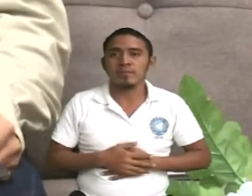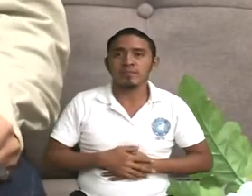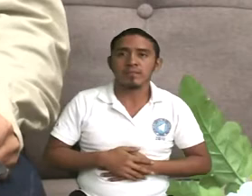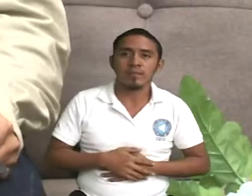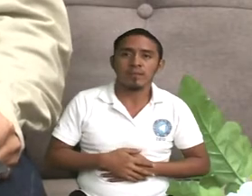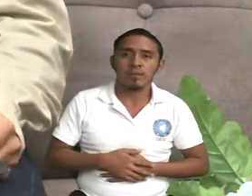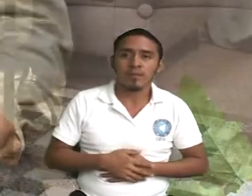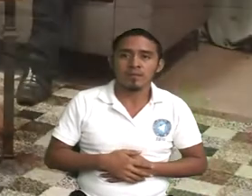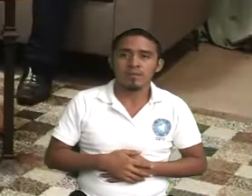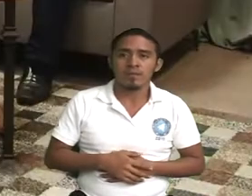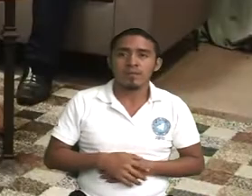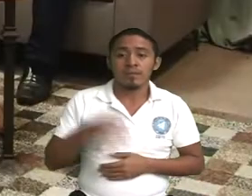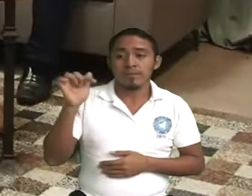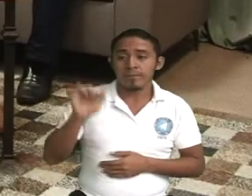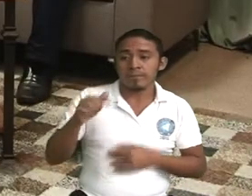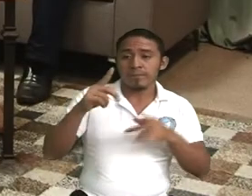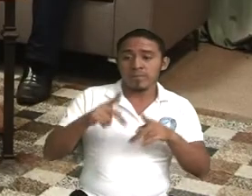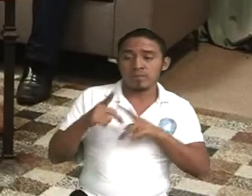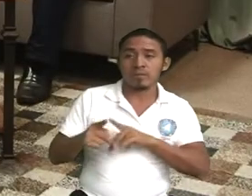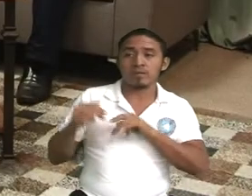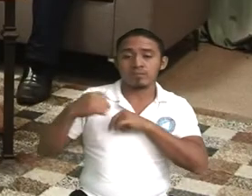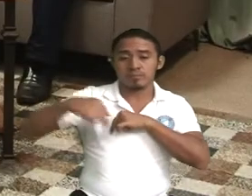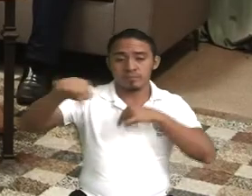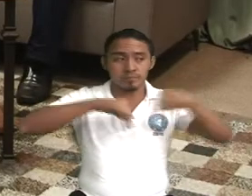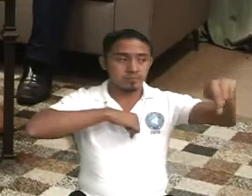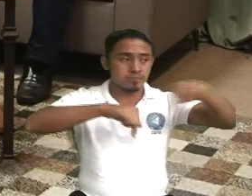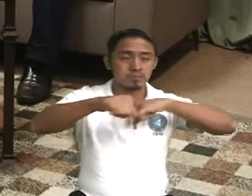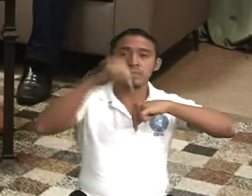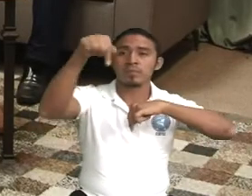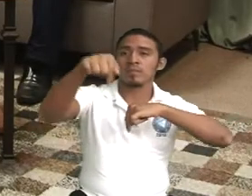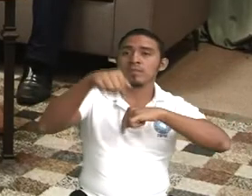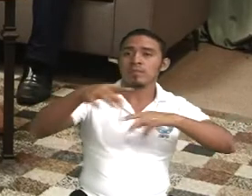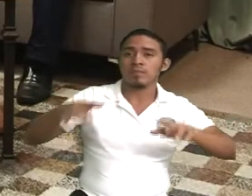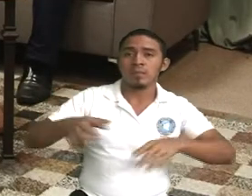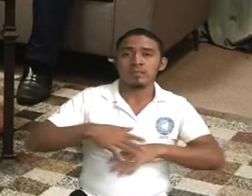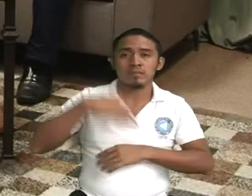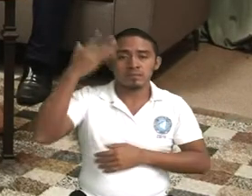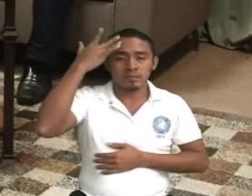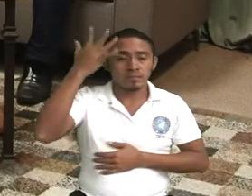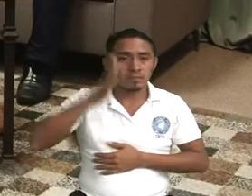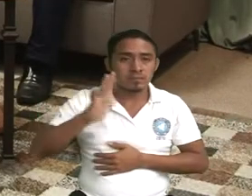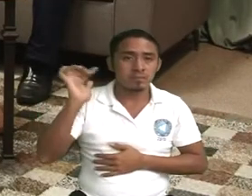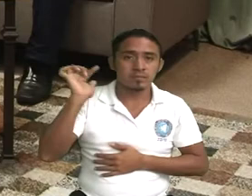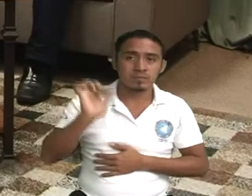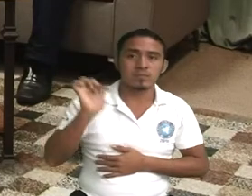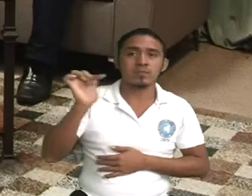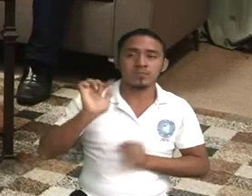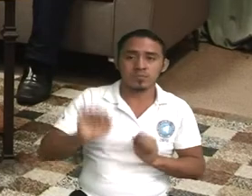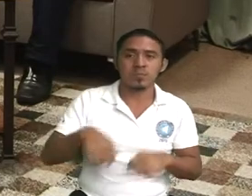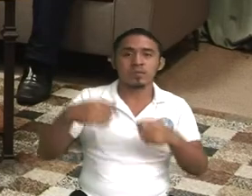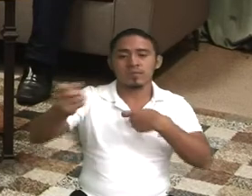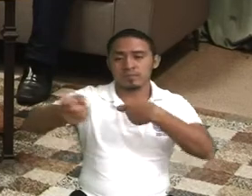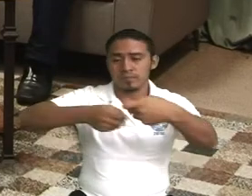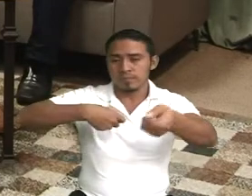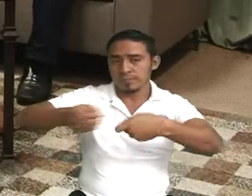decir, donde se mueve la población, allí el emprendedor sabe que hay una oportunidad de hacer negocios